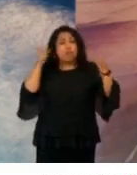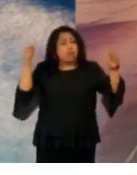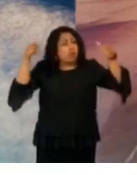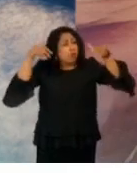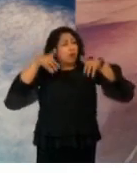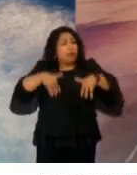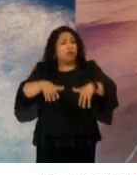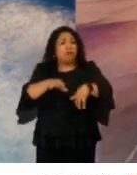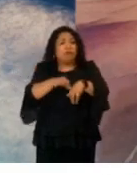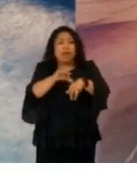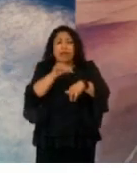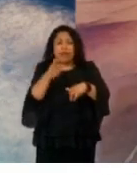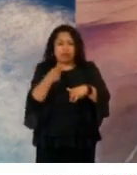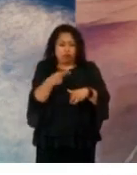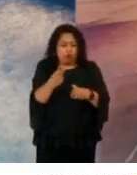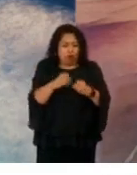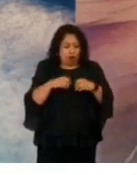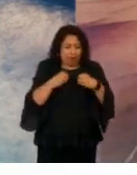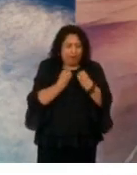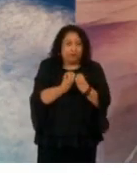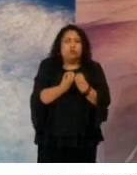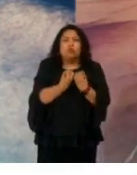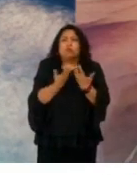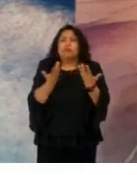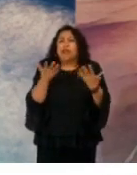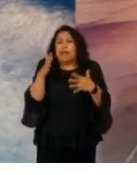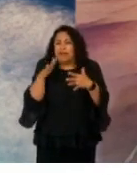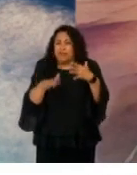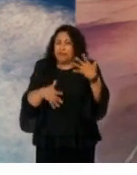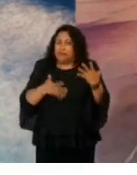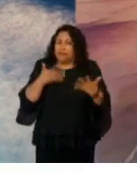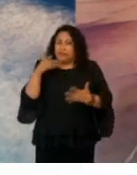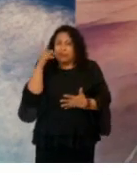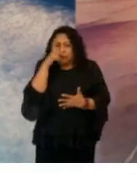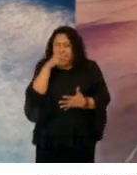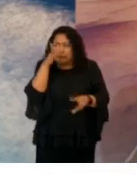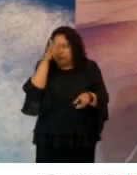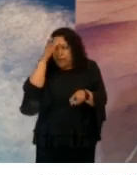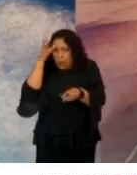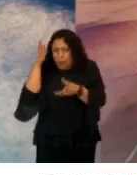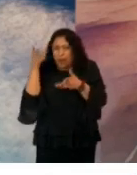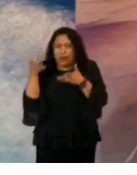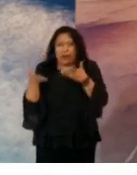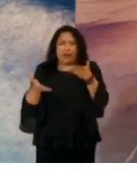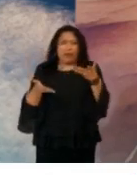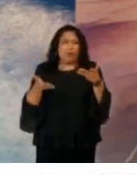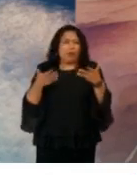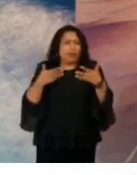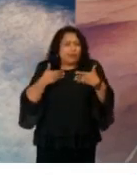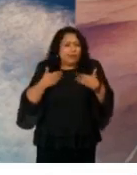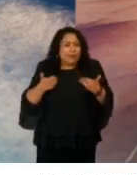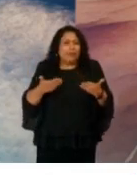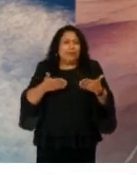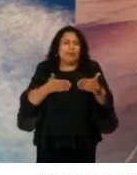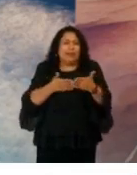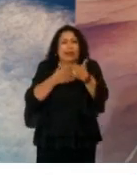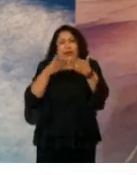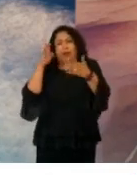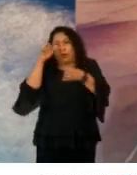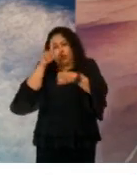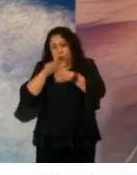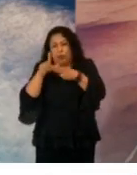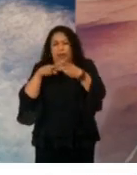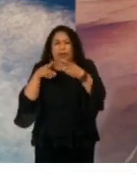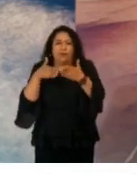desde nuestras propias organizaciones de sociedad civil? Porque a veces como que nos cuesta un poquito ponernos de acuerdo, entendiendo las barreras culturales, las